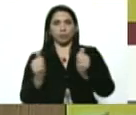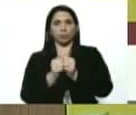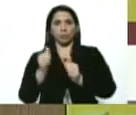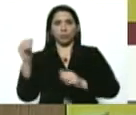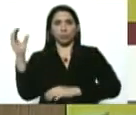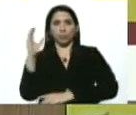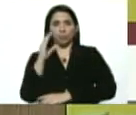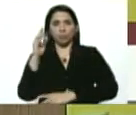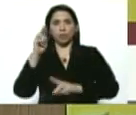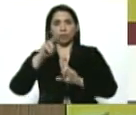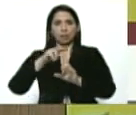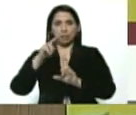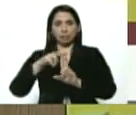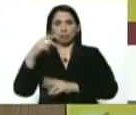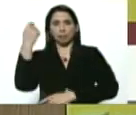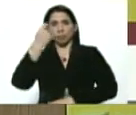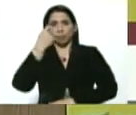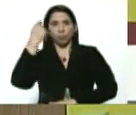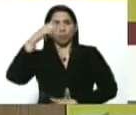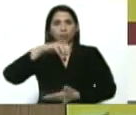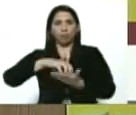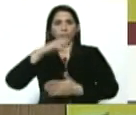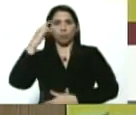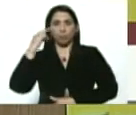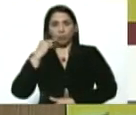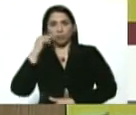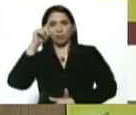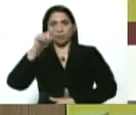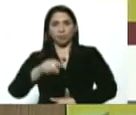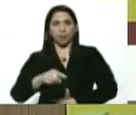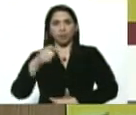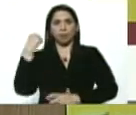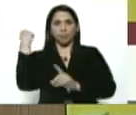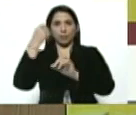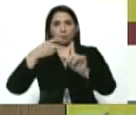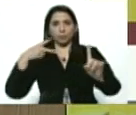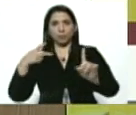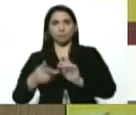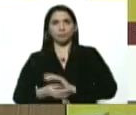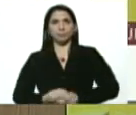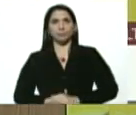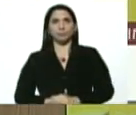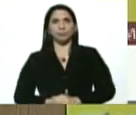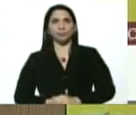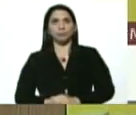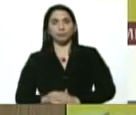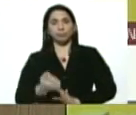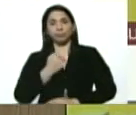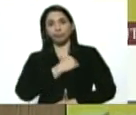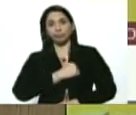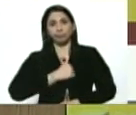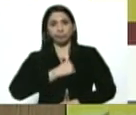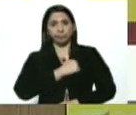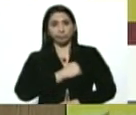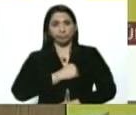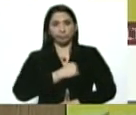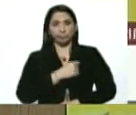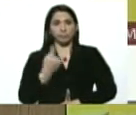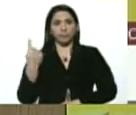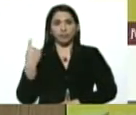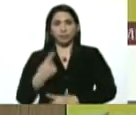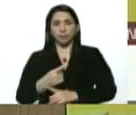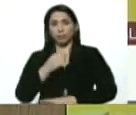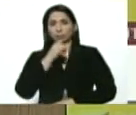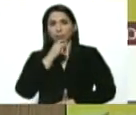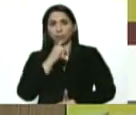en apuré en bolívar amazon lamentablemente tenemos que reportar